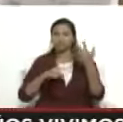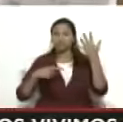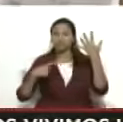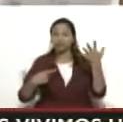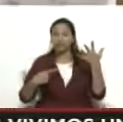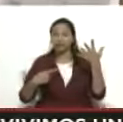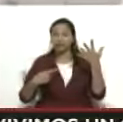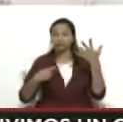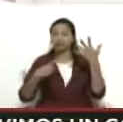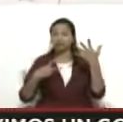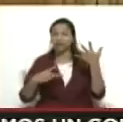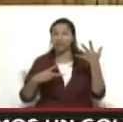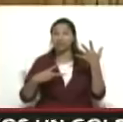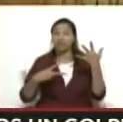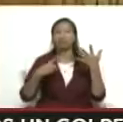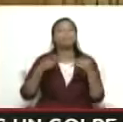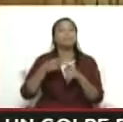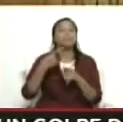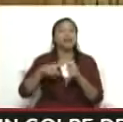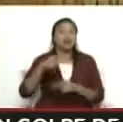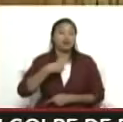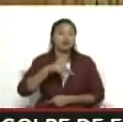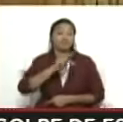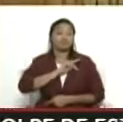Algunos con identidad falsa.